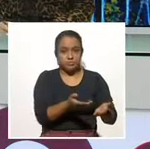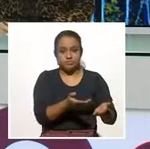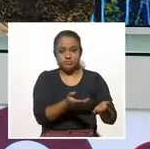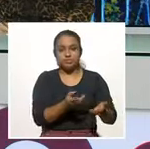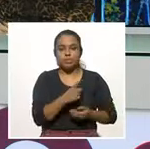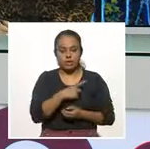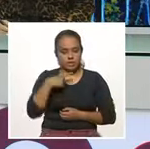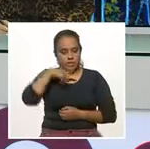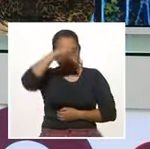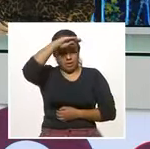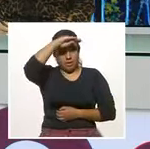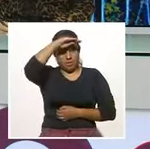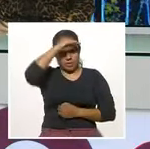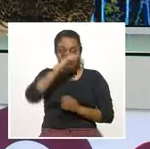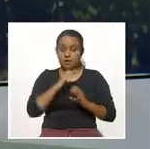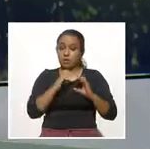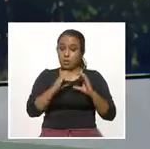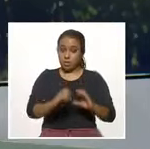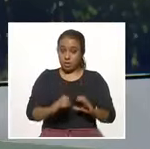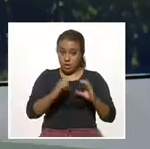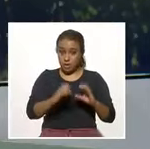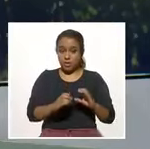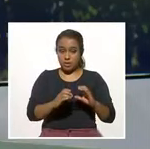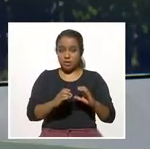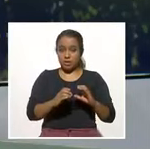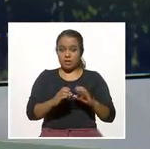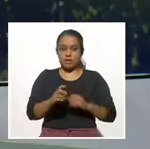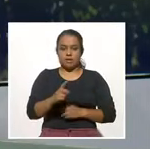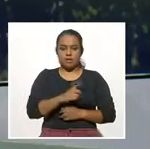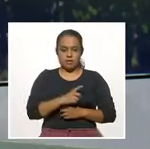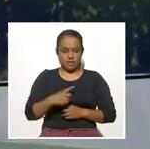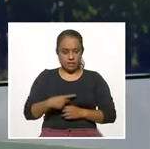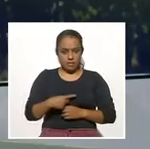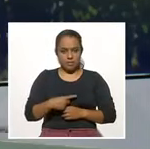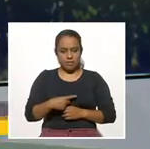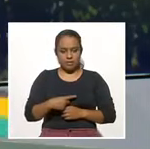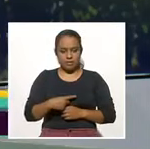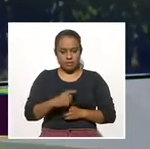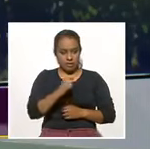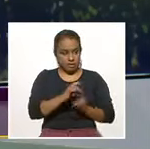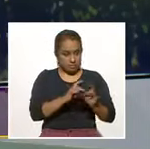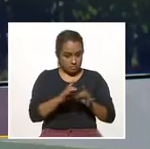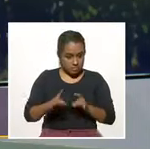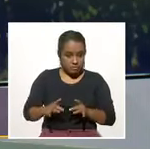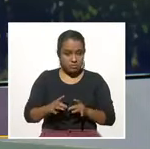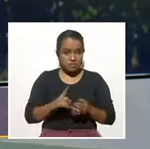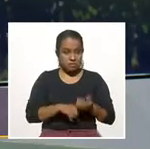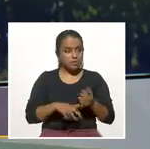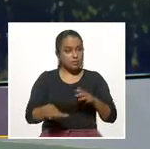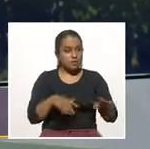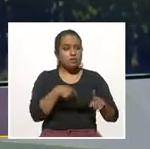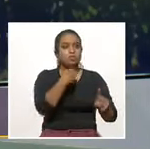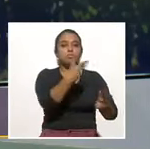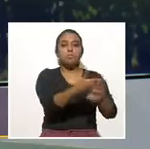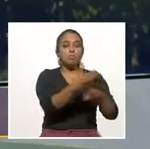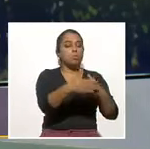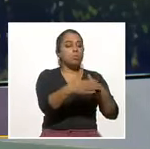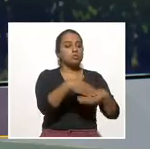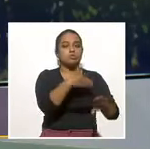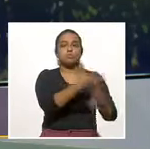sí debemos de ser muy precavidos, muy previsibles de estos efectos que puede tener un sismo en una